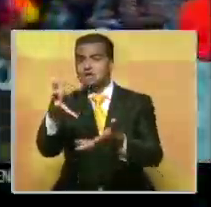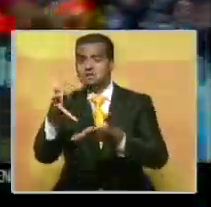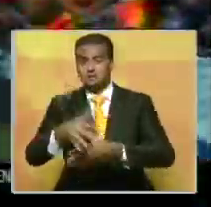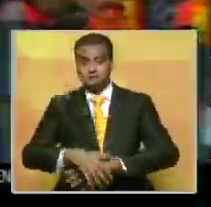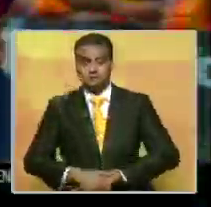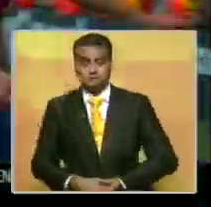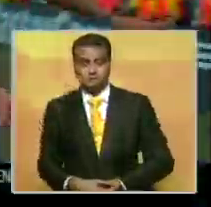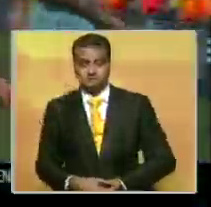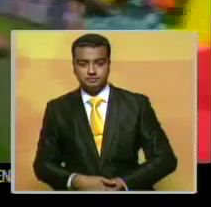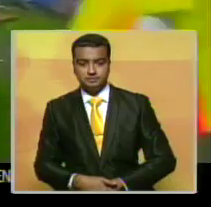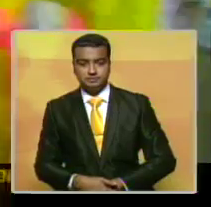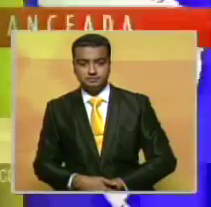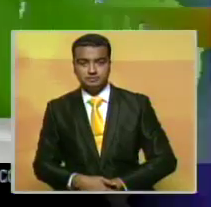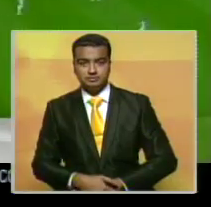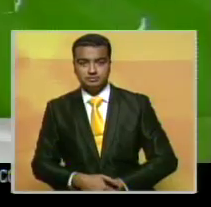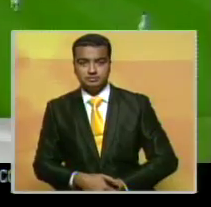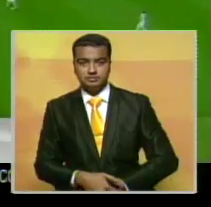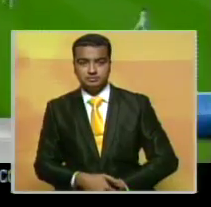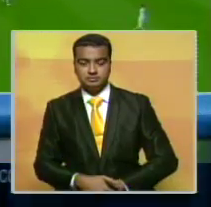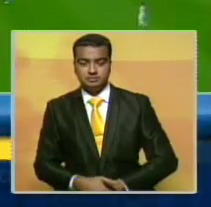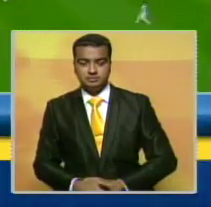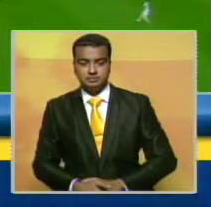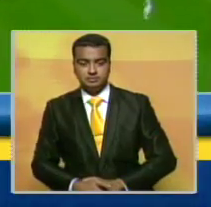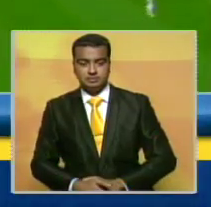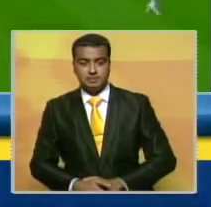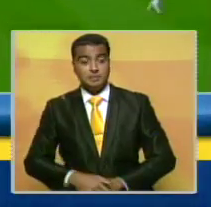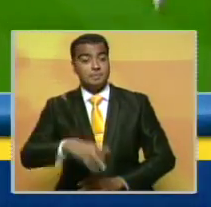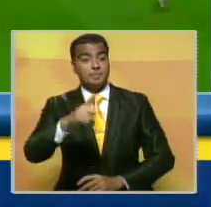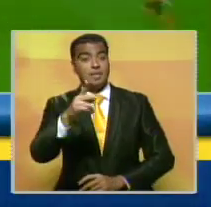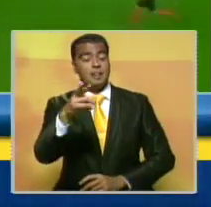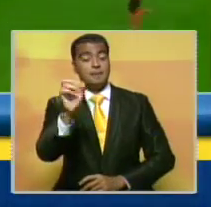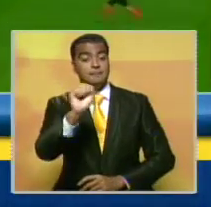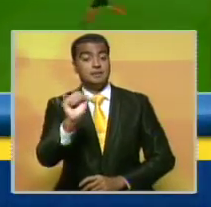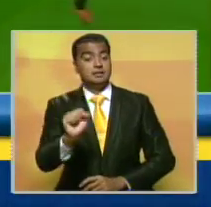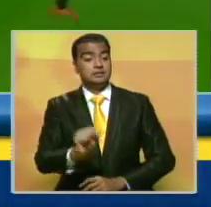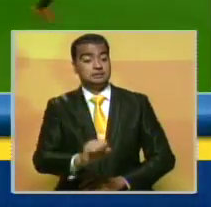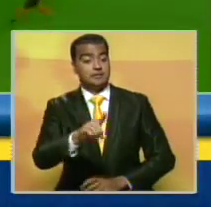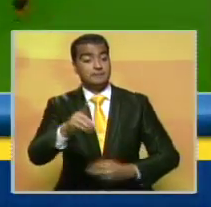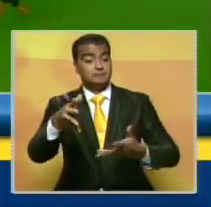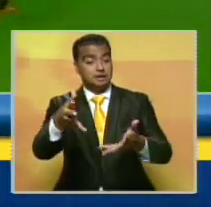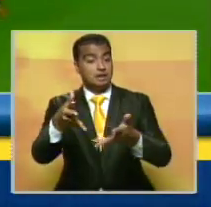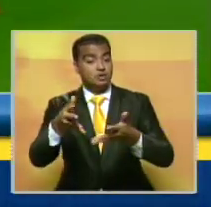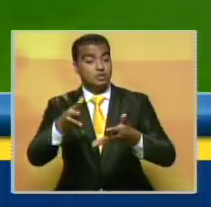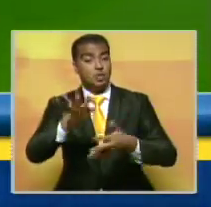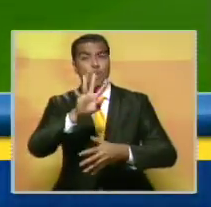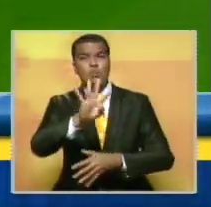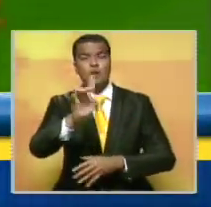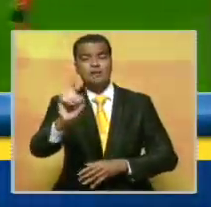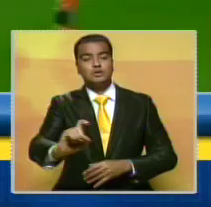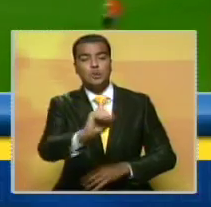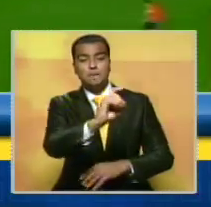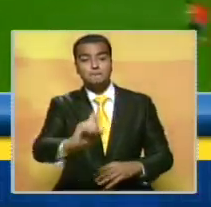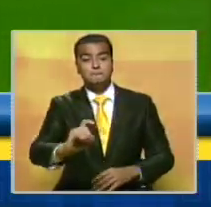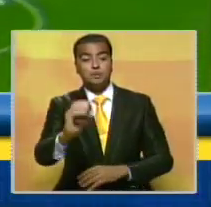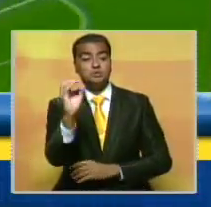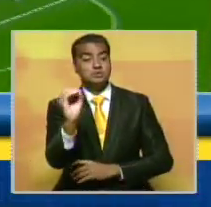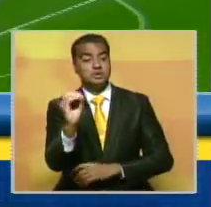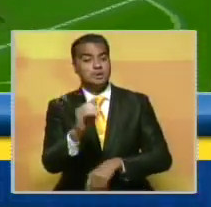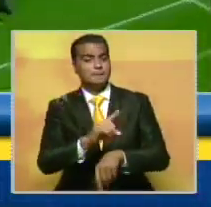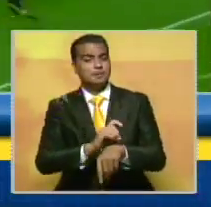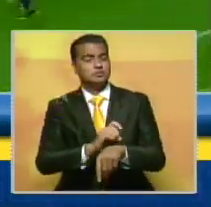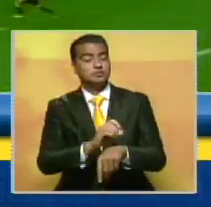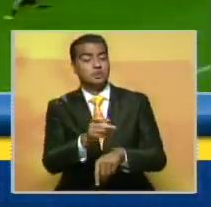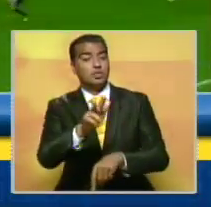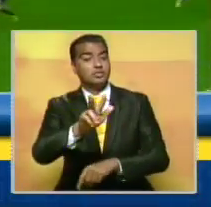Club Barcelona. El Paris Saint-Germain silenció el Bayern en Alemania, donde goleó al Bayer Leverkusen 4-0 apenas al minuto